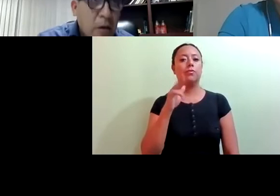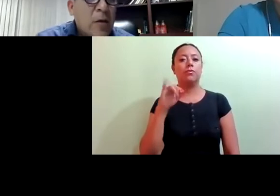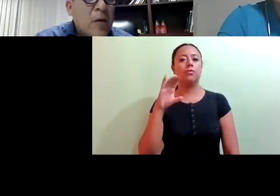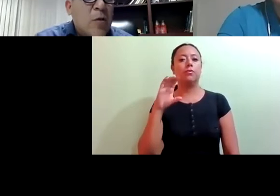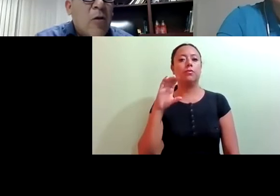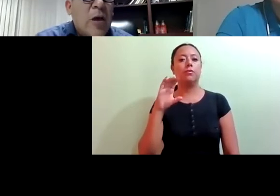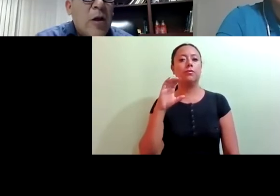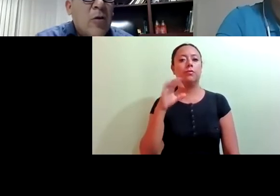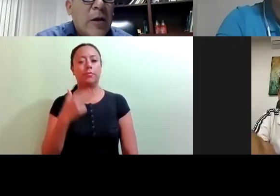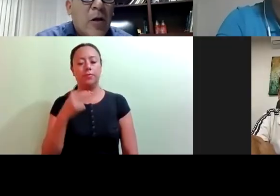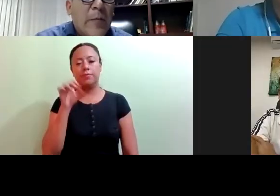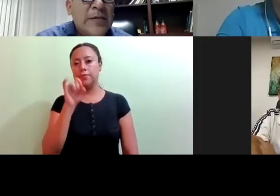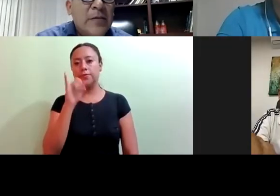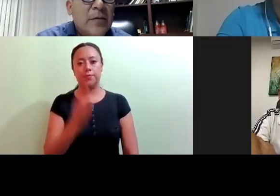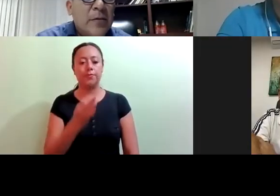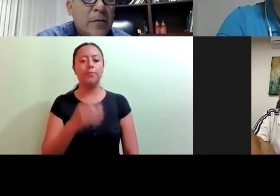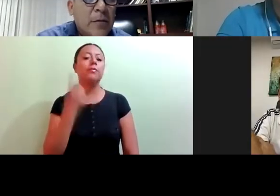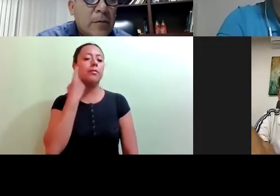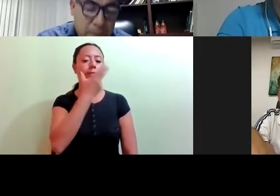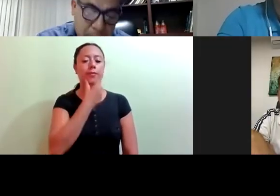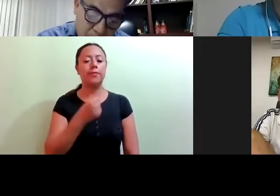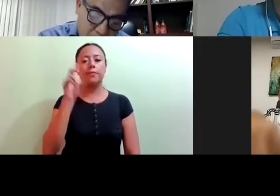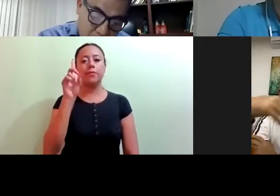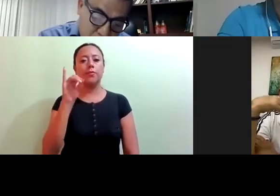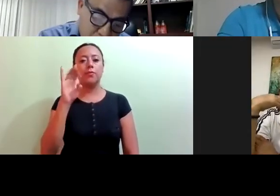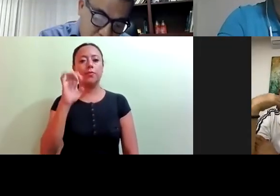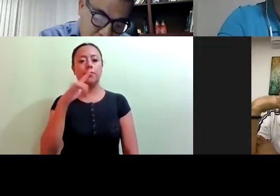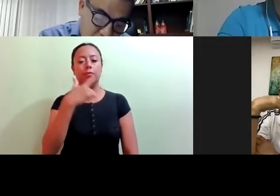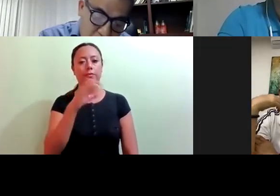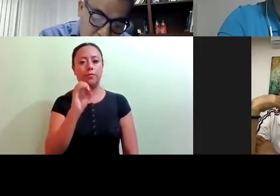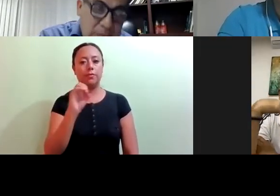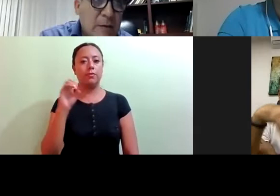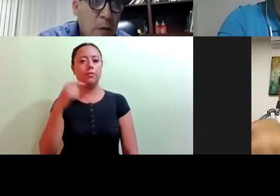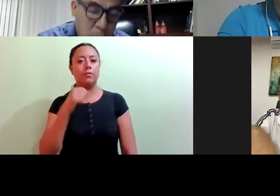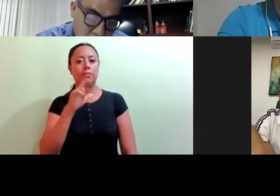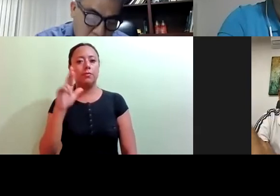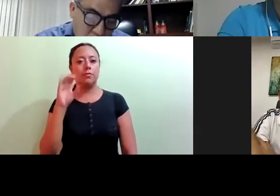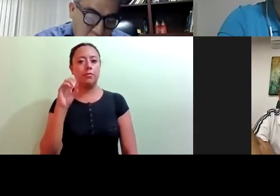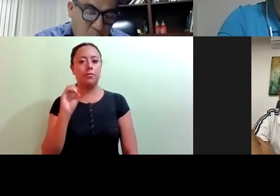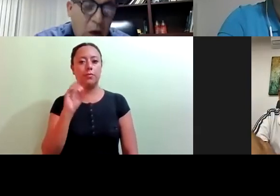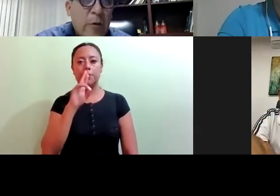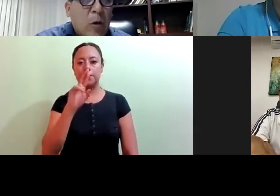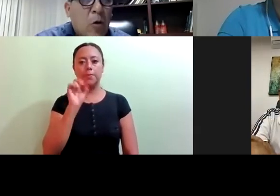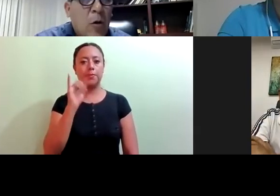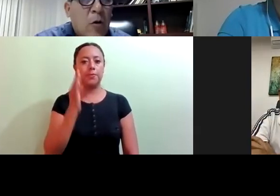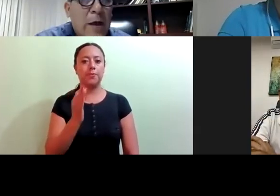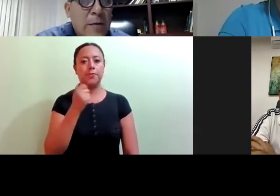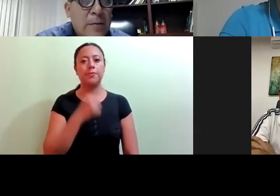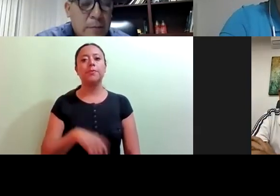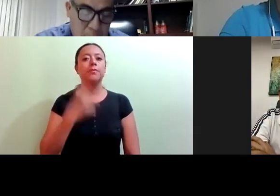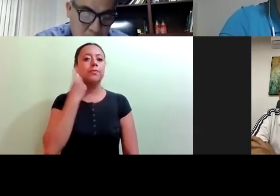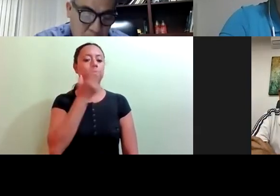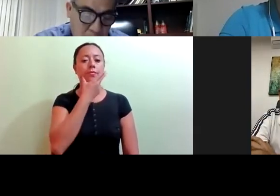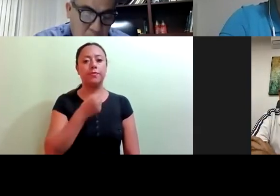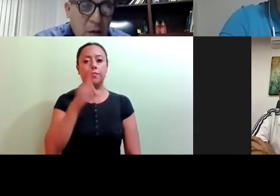diputado. Diputado Diego Orlando Garrido López. Diego Garrido, favor. Gracias, diputado. Diputado Víctor Hugo Lobo Román.